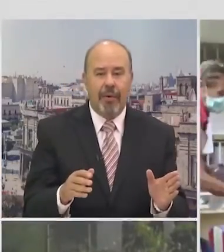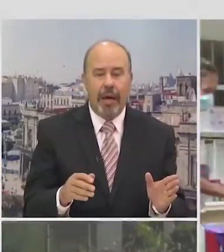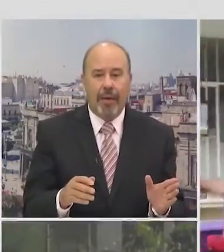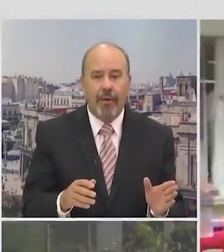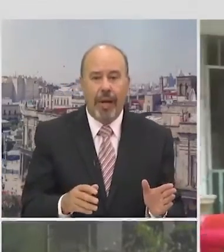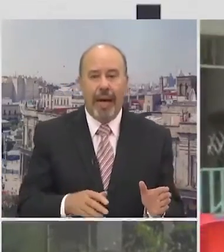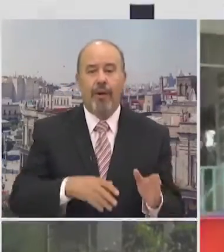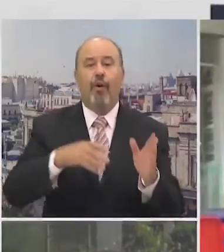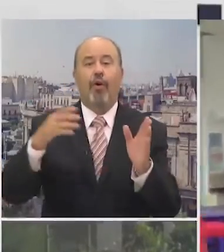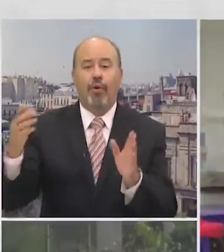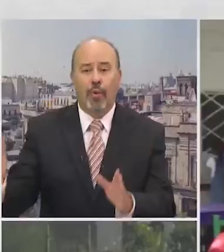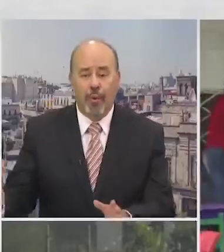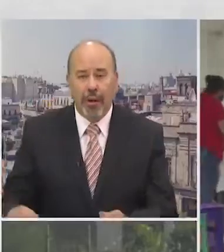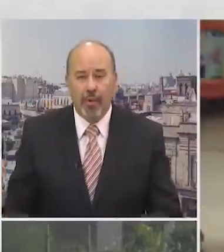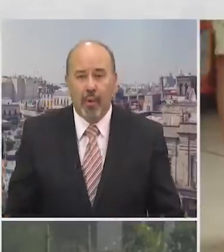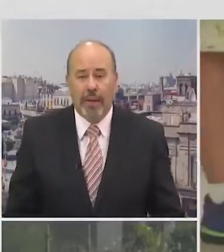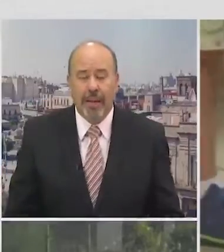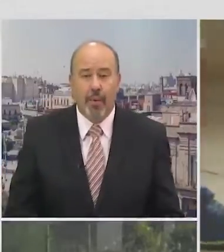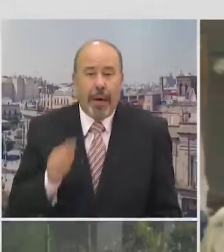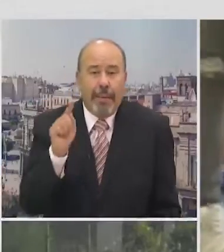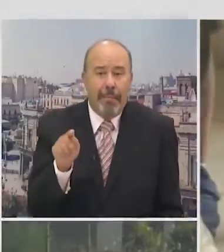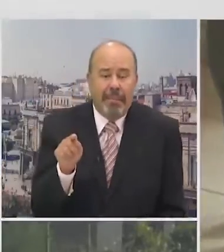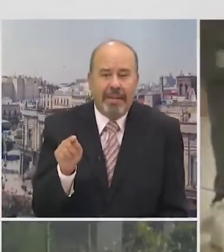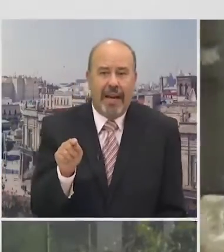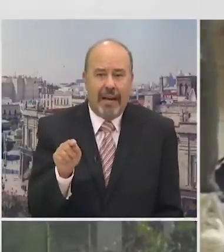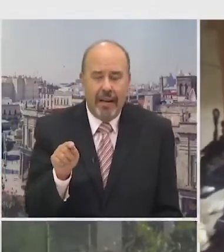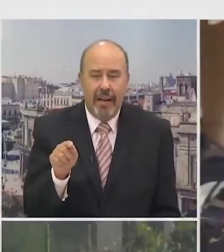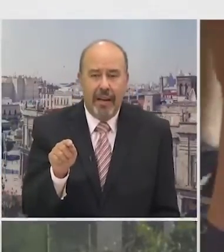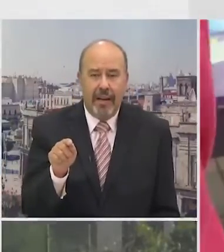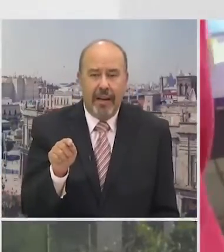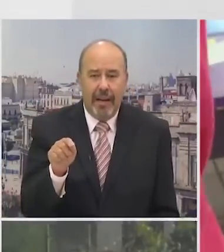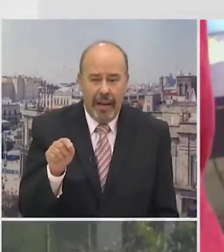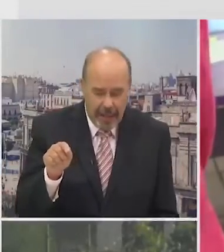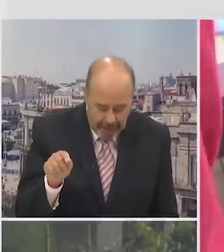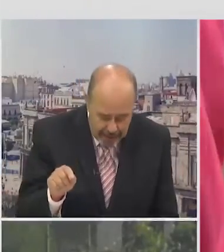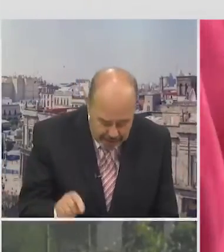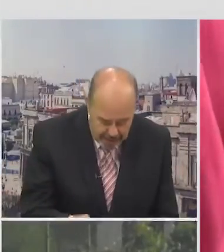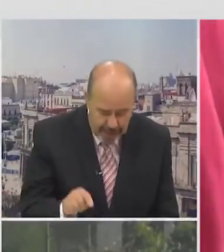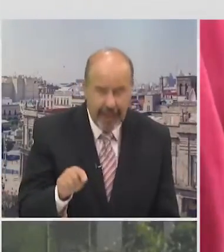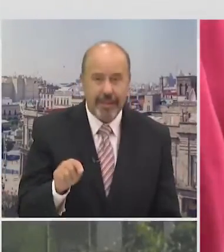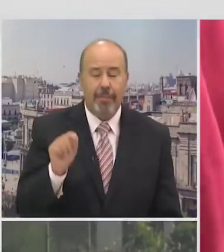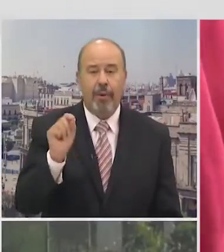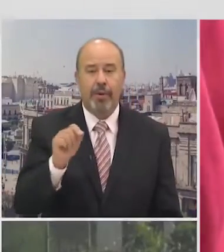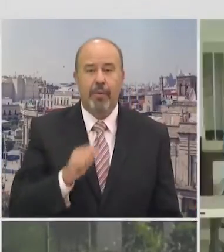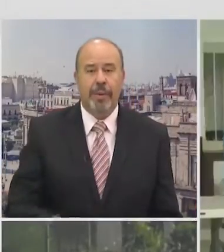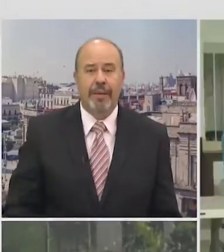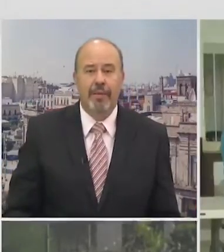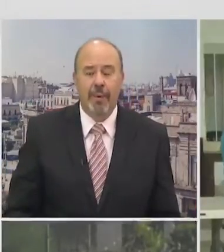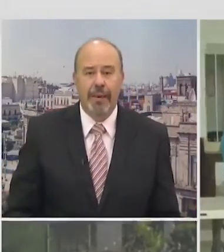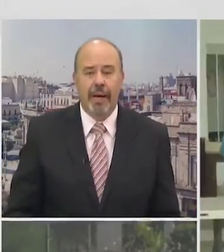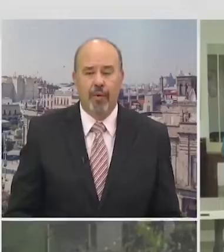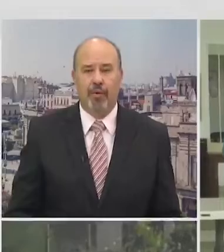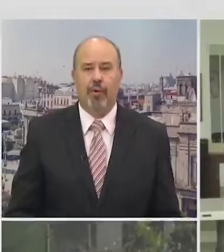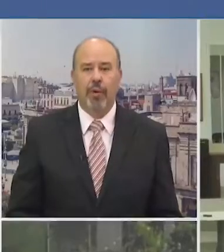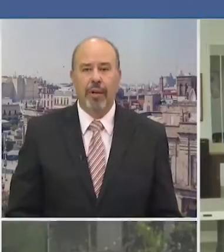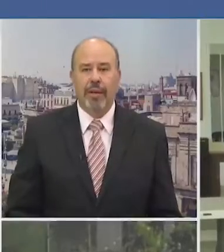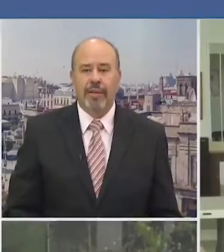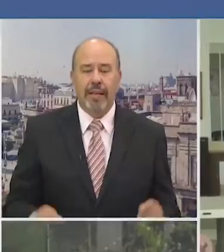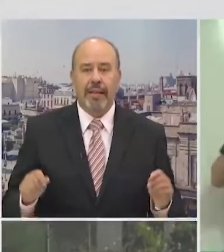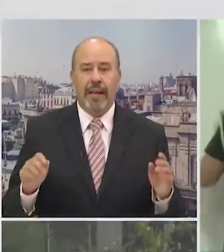salen ahora con que hay otro modelo educativo que va a empezar en 15 días el próximo 29 de agosto